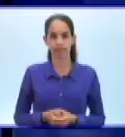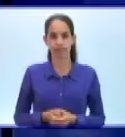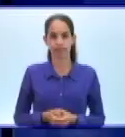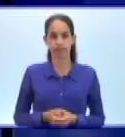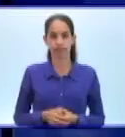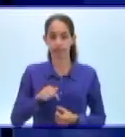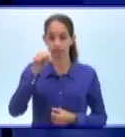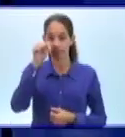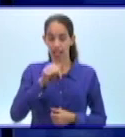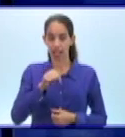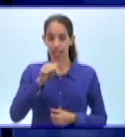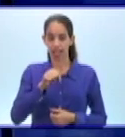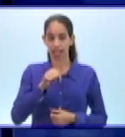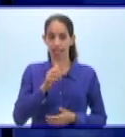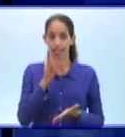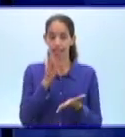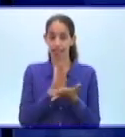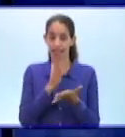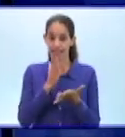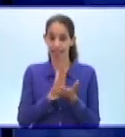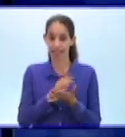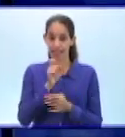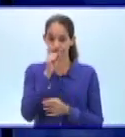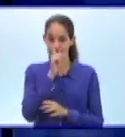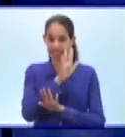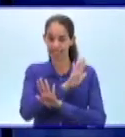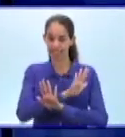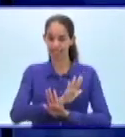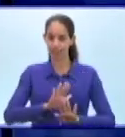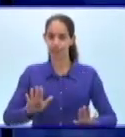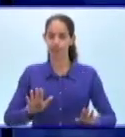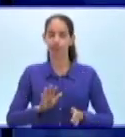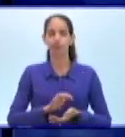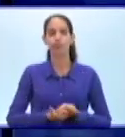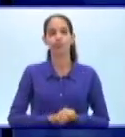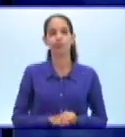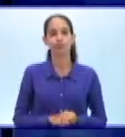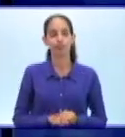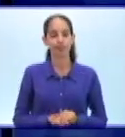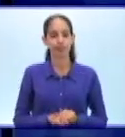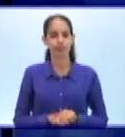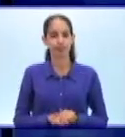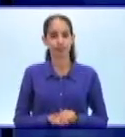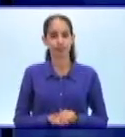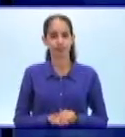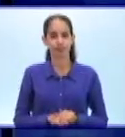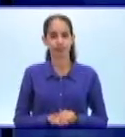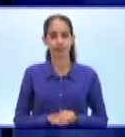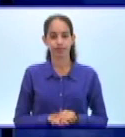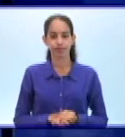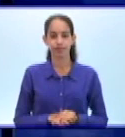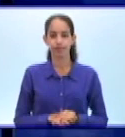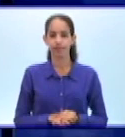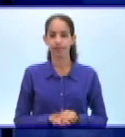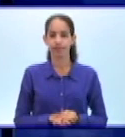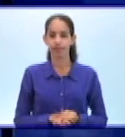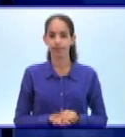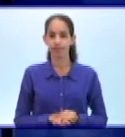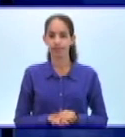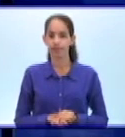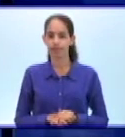Hasta aquí lo que teníamos preparado para el encuentro de hoy. Nos